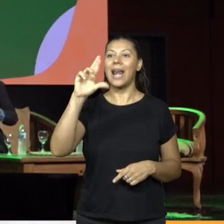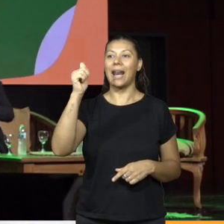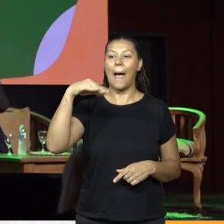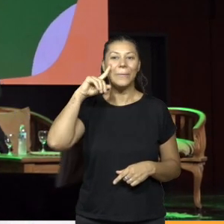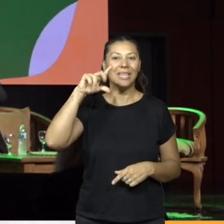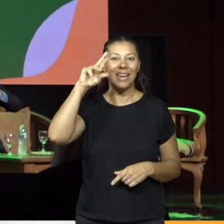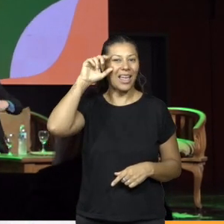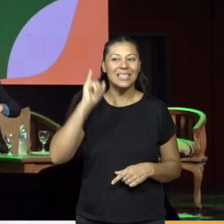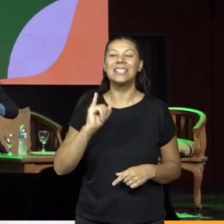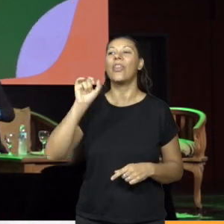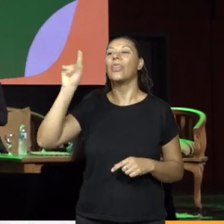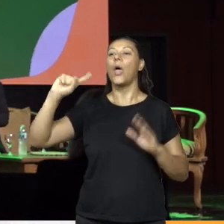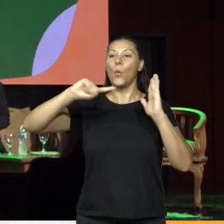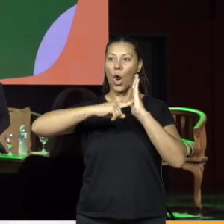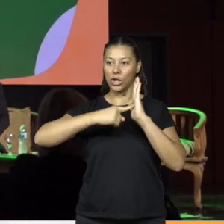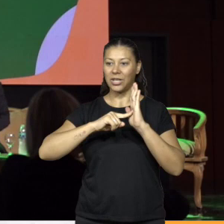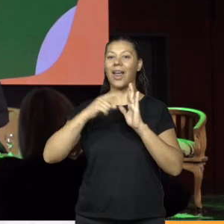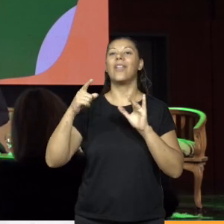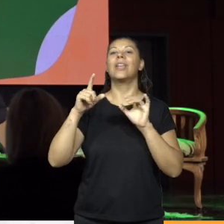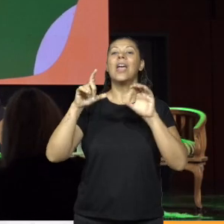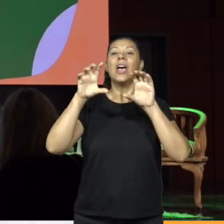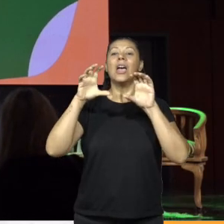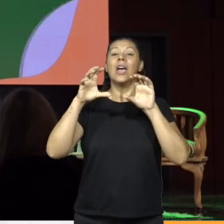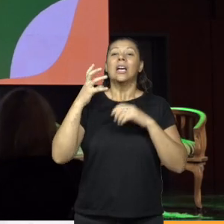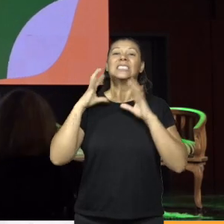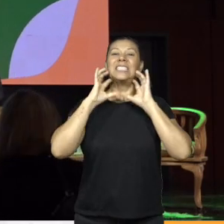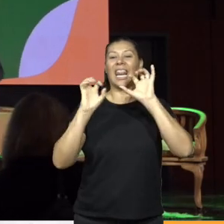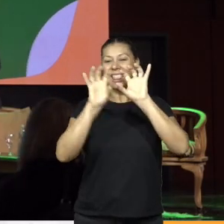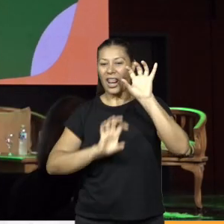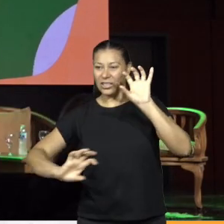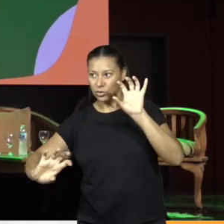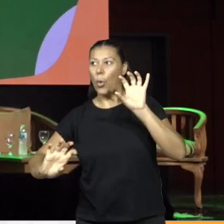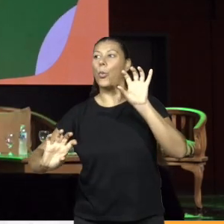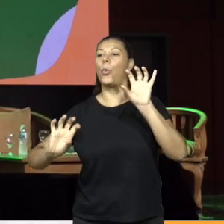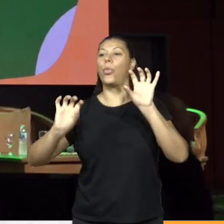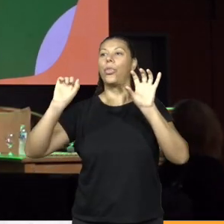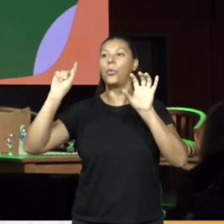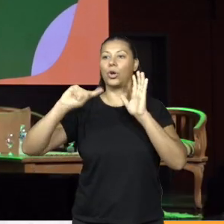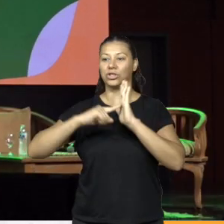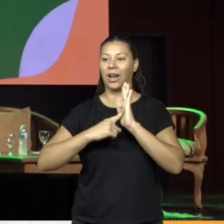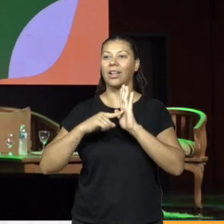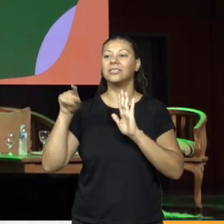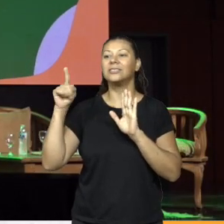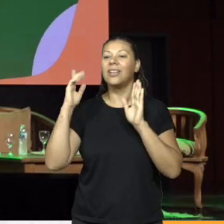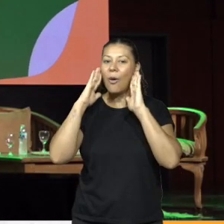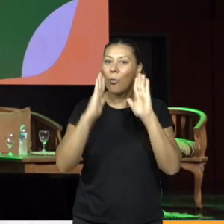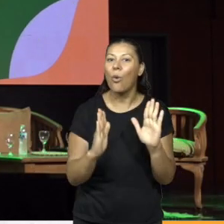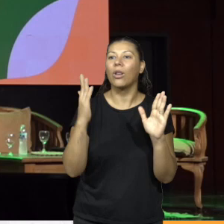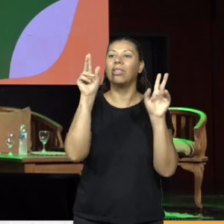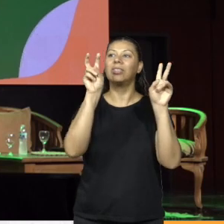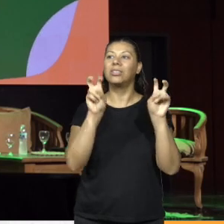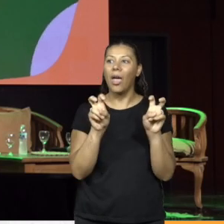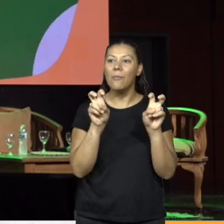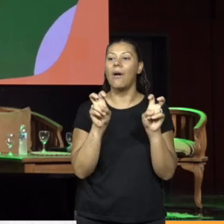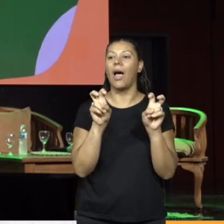la Subsecretaría de Recursos Hídricos de la provincia de Buenos Aires, que abordará el tema gestión integral de cianobacterias en la provincia